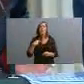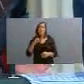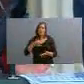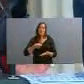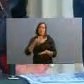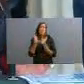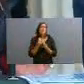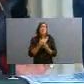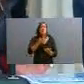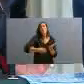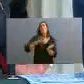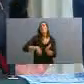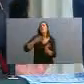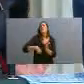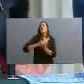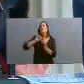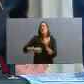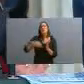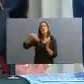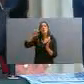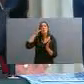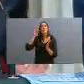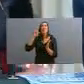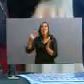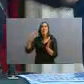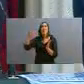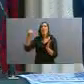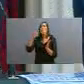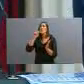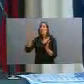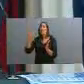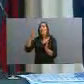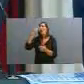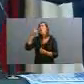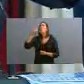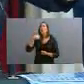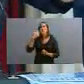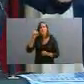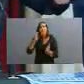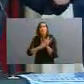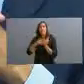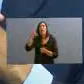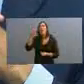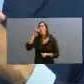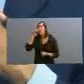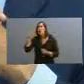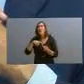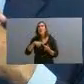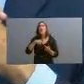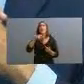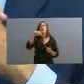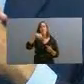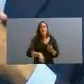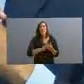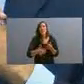de cautelares, y luego se declaran incompetentes. Había uno en Corrientes, otra en Río Gallegos, y así